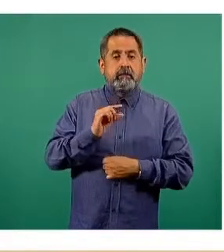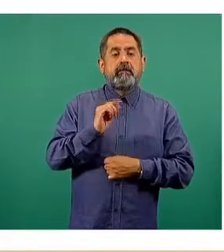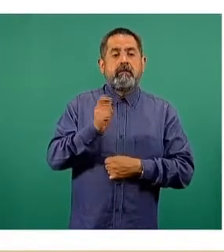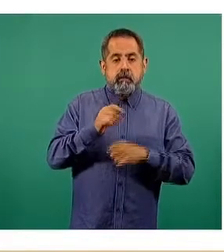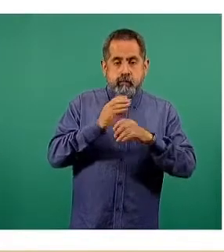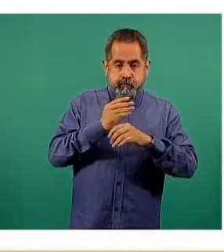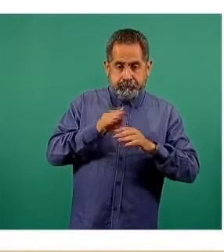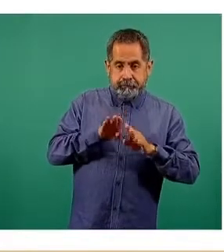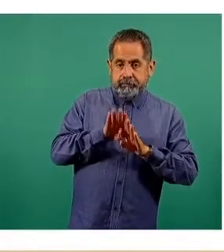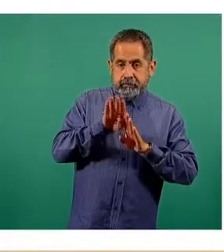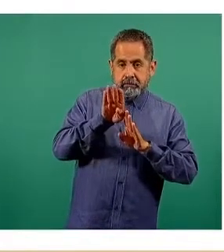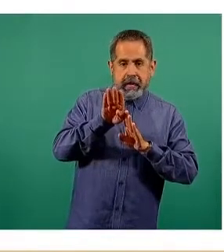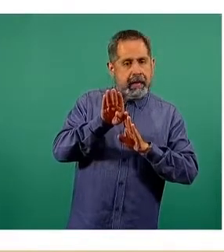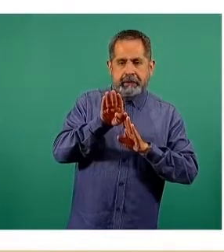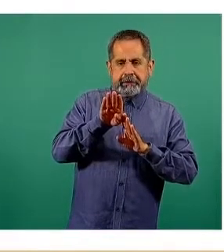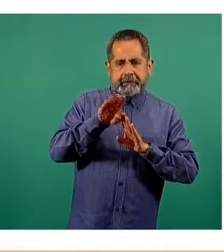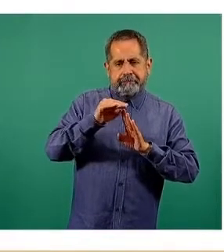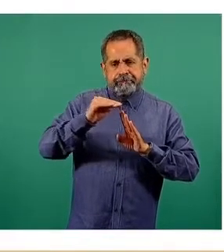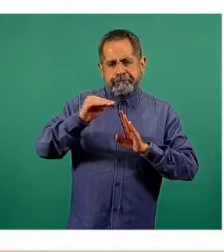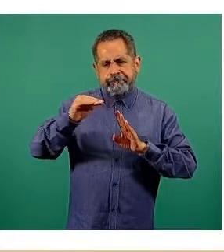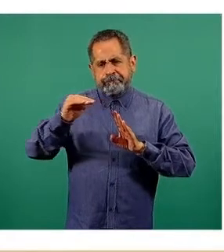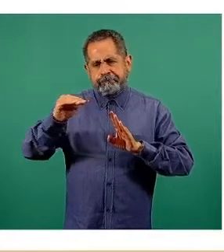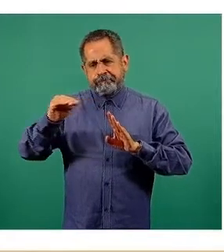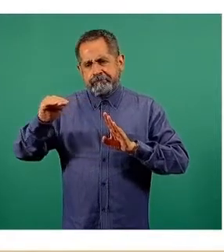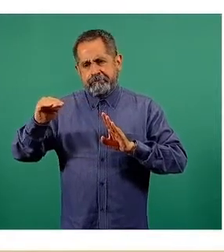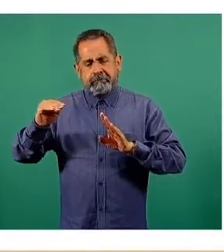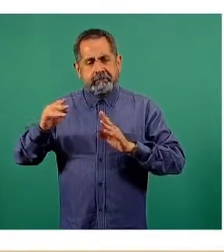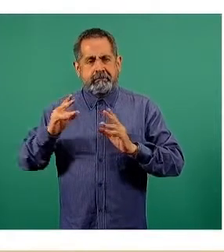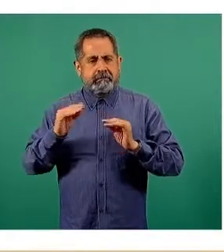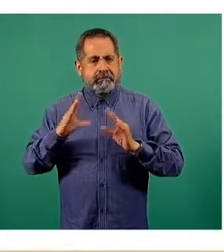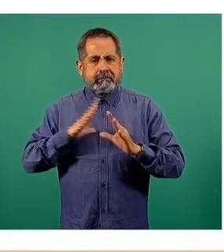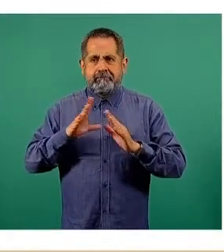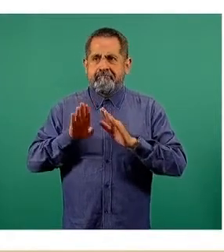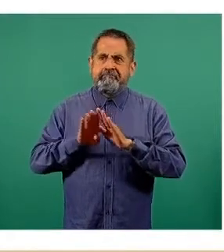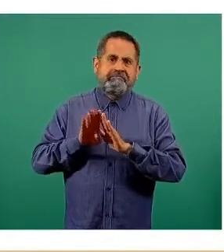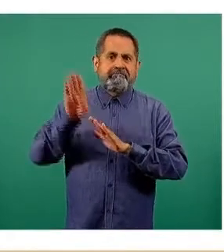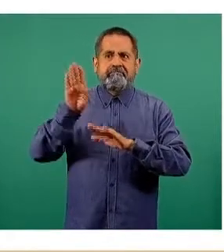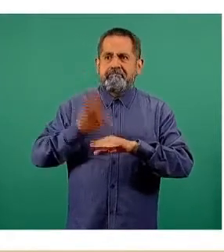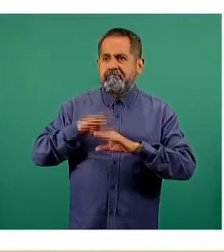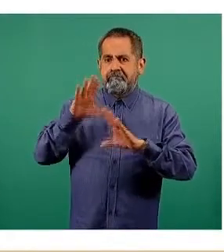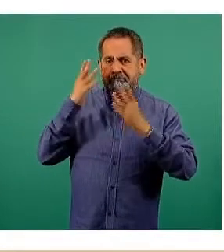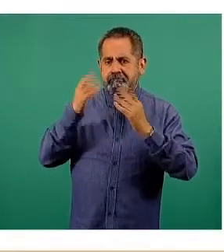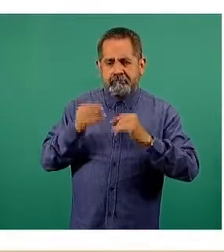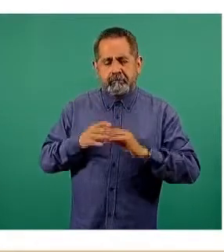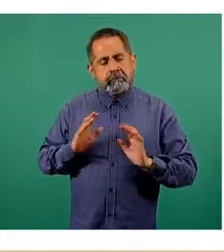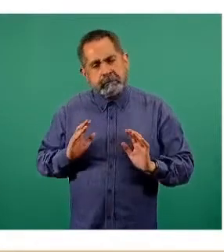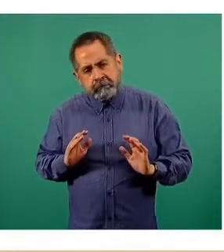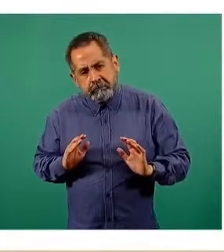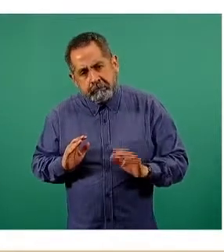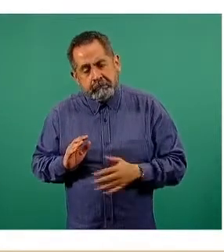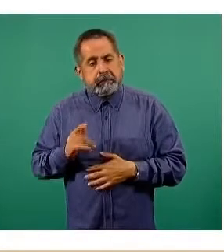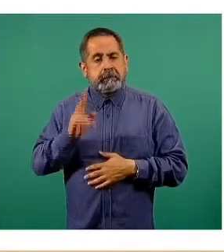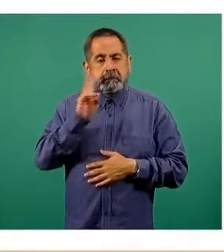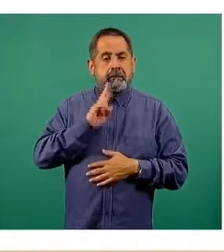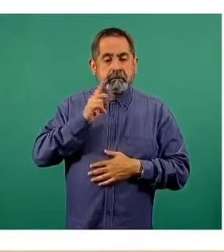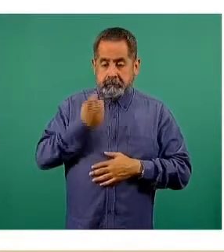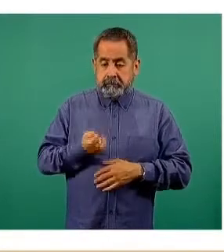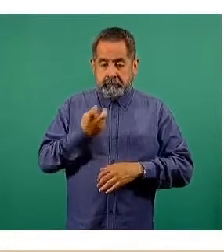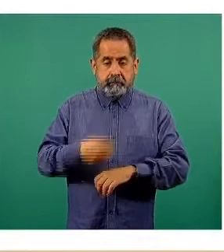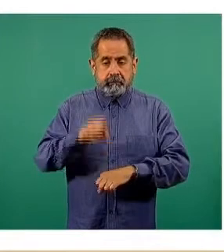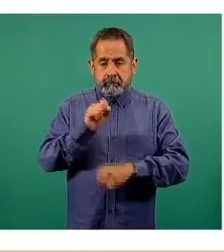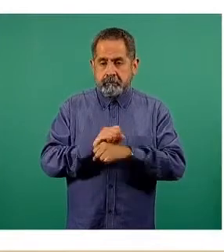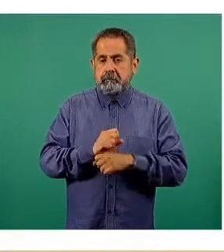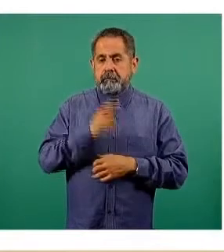ya disminuyó en velocidad y disminuyó en intensidad, y lo que empezamos a ver, o abrimos la semana ya más bien con